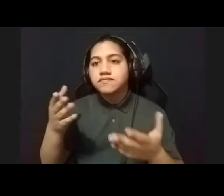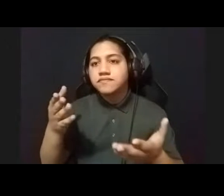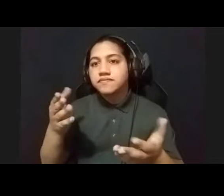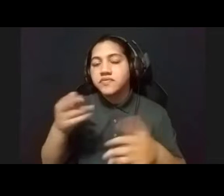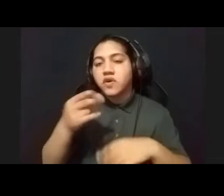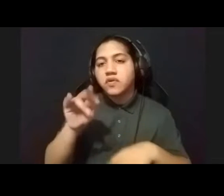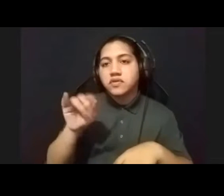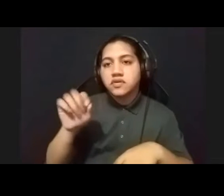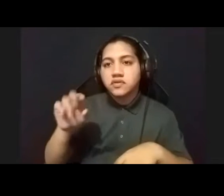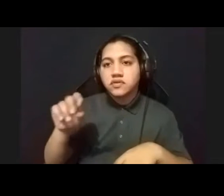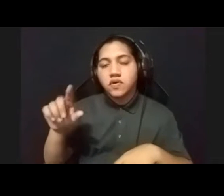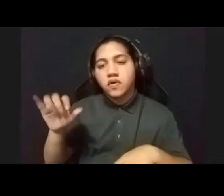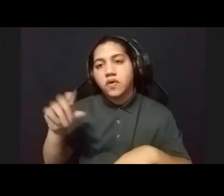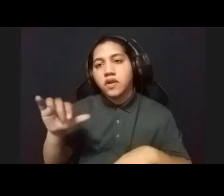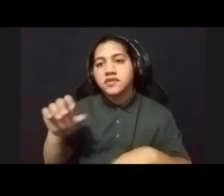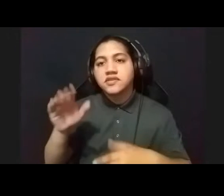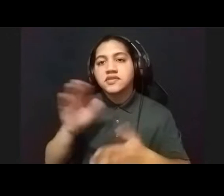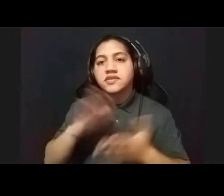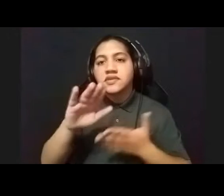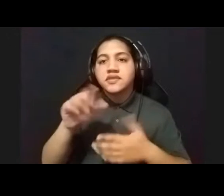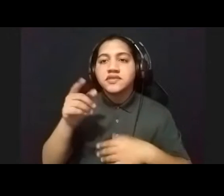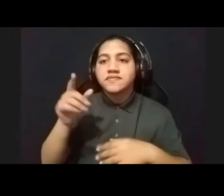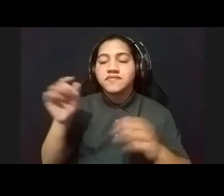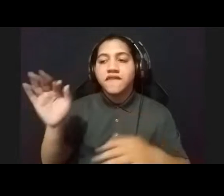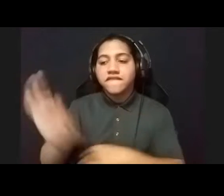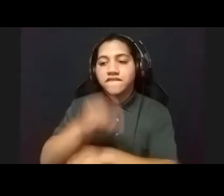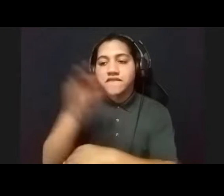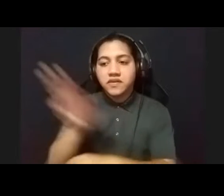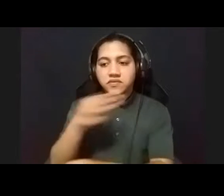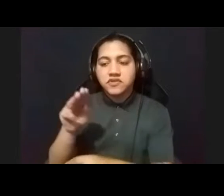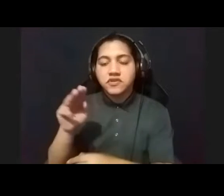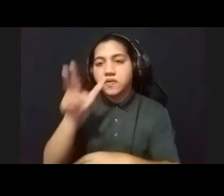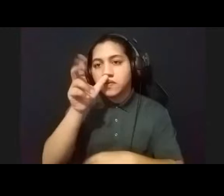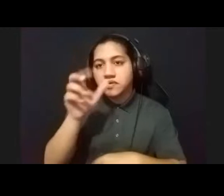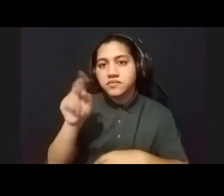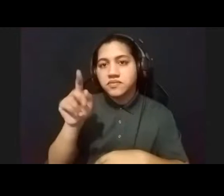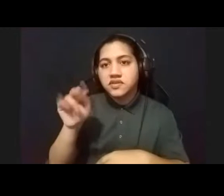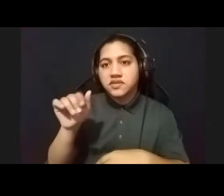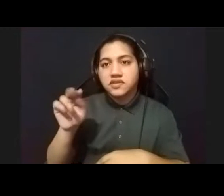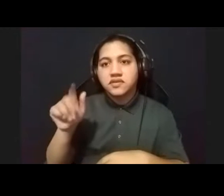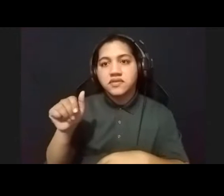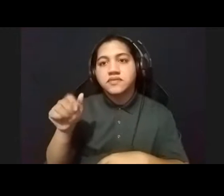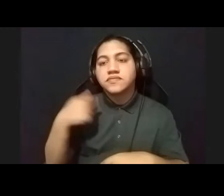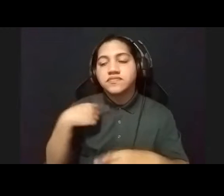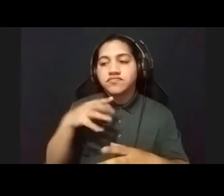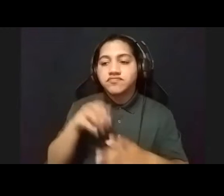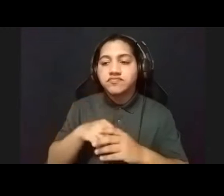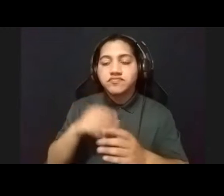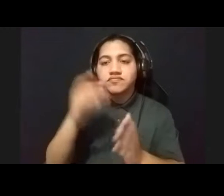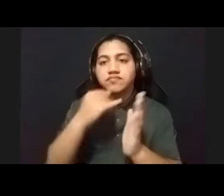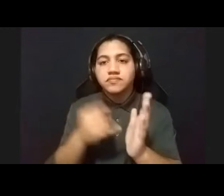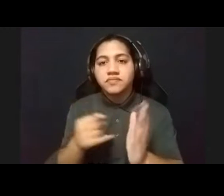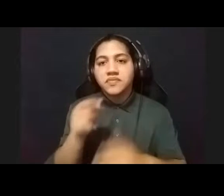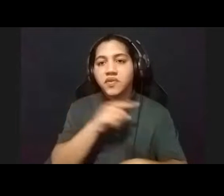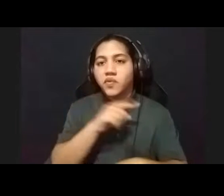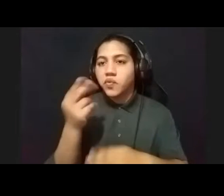llama La Fiesta Musical de la Cucarachita Martina, en la cual yo participé haciendo las ilustraciones, ellos